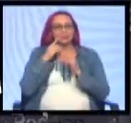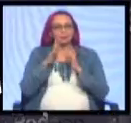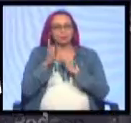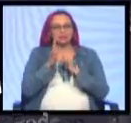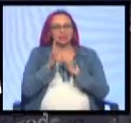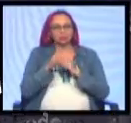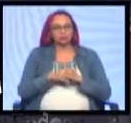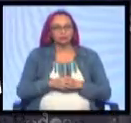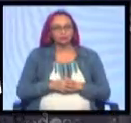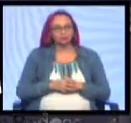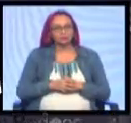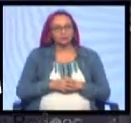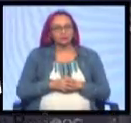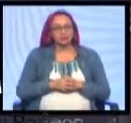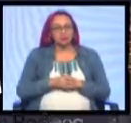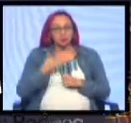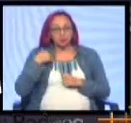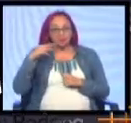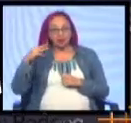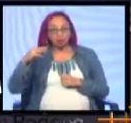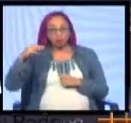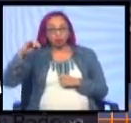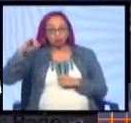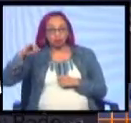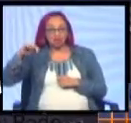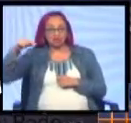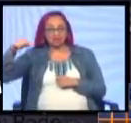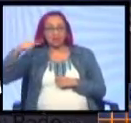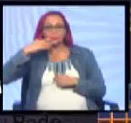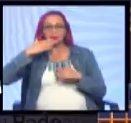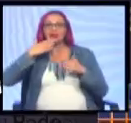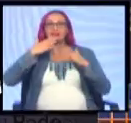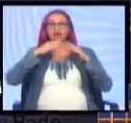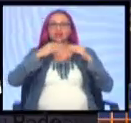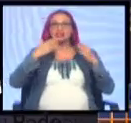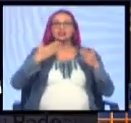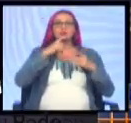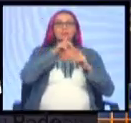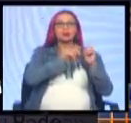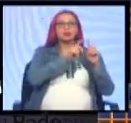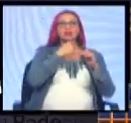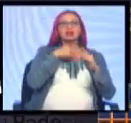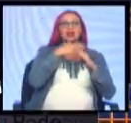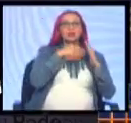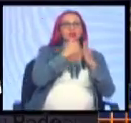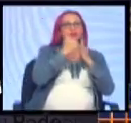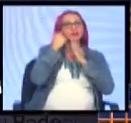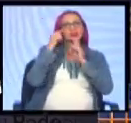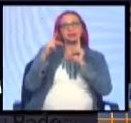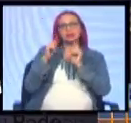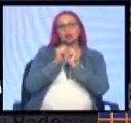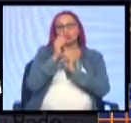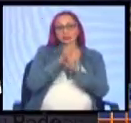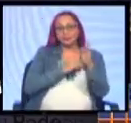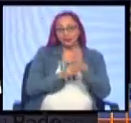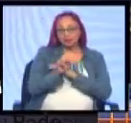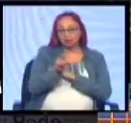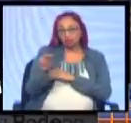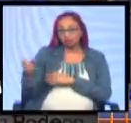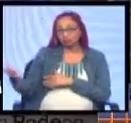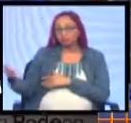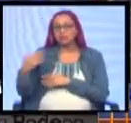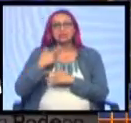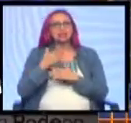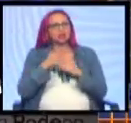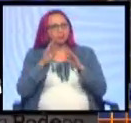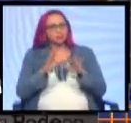aprovechar. Don Marco Josué García dice, buenas noches, una pregunta, ¿tienen alguna ayuda para la gente con discapacidad? Sí, eso